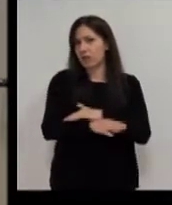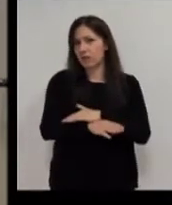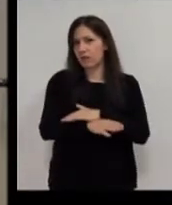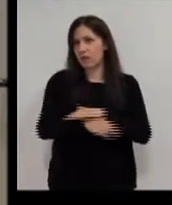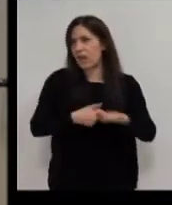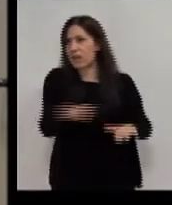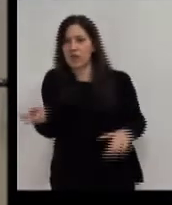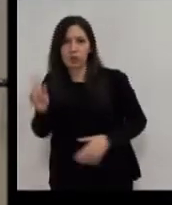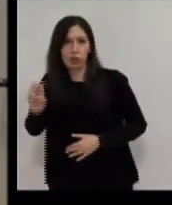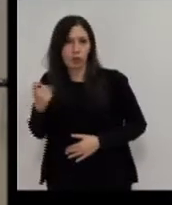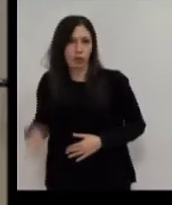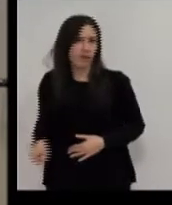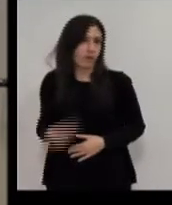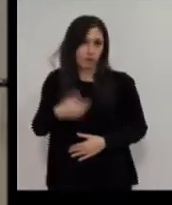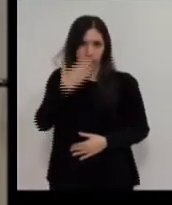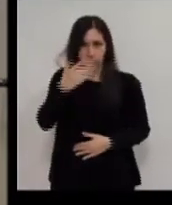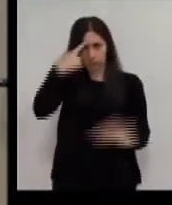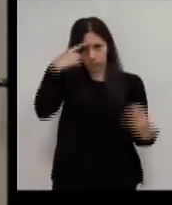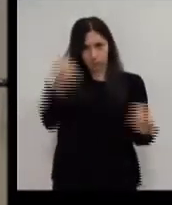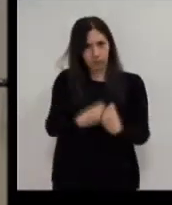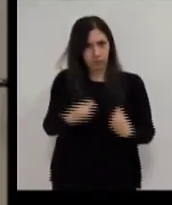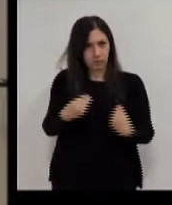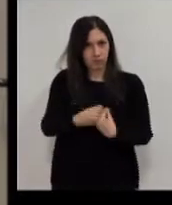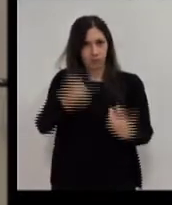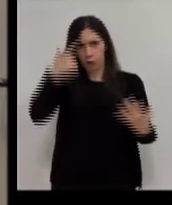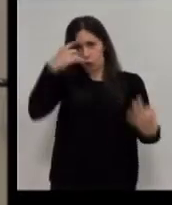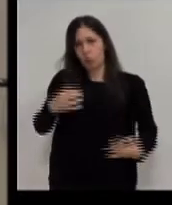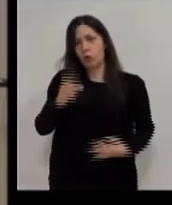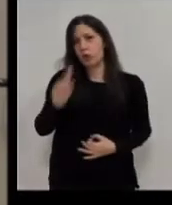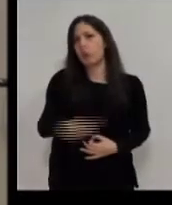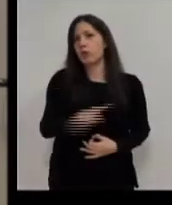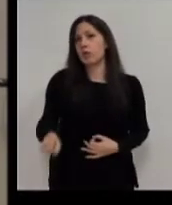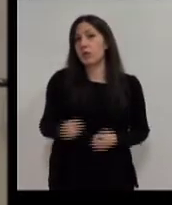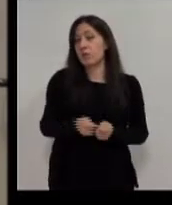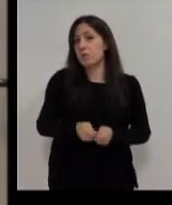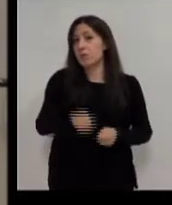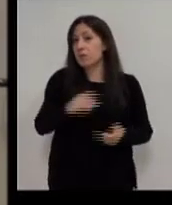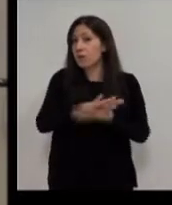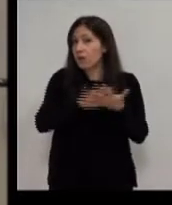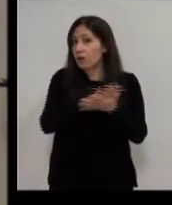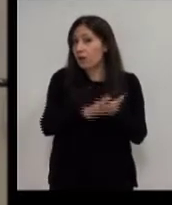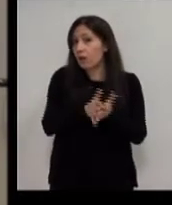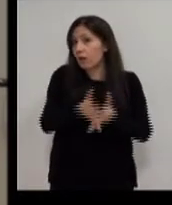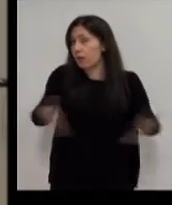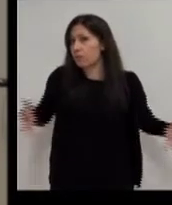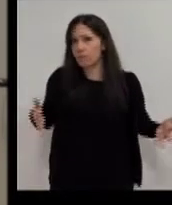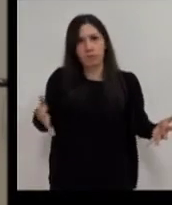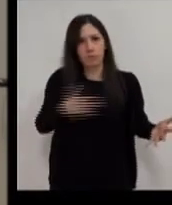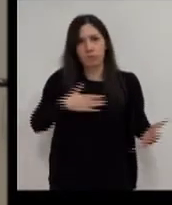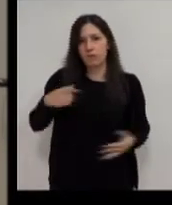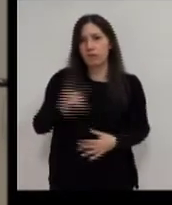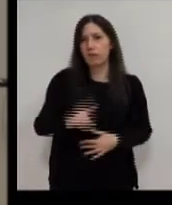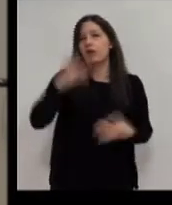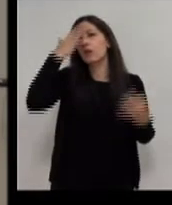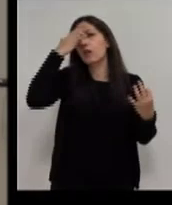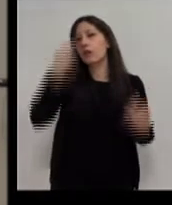lo que quieras, tengan que ser accesibles. No lo veo lógico. En fin, y bueno, ya no quiero extenderme mucho